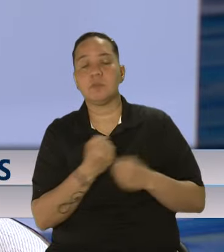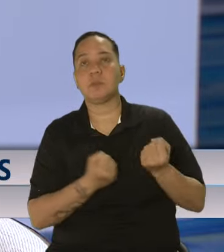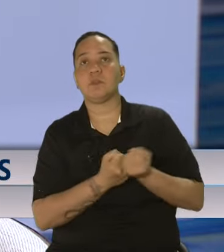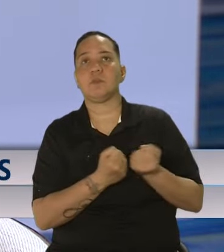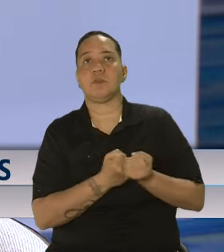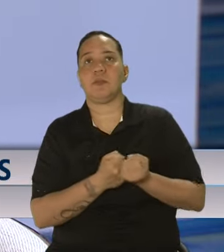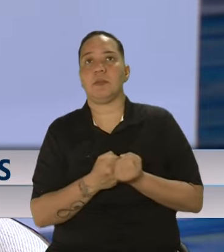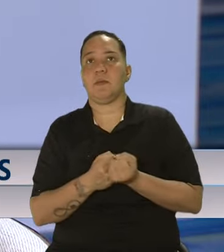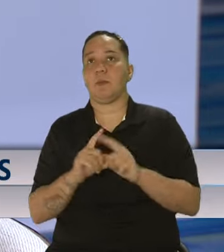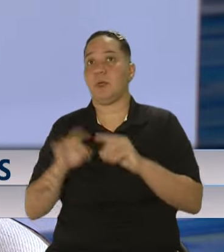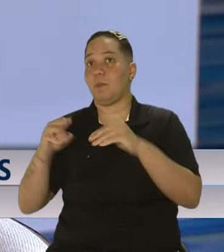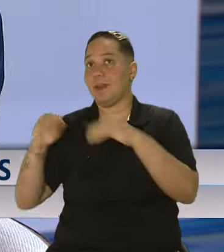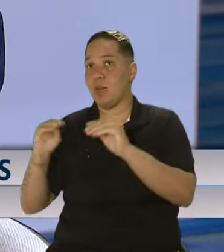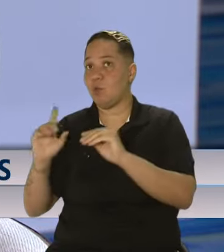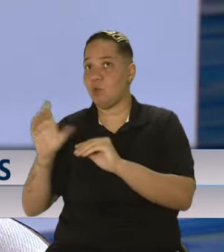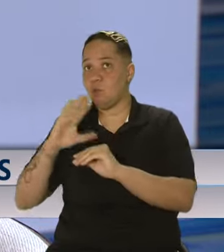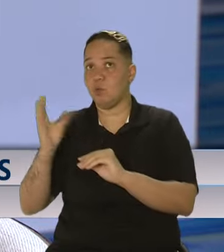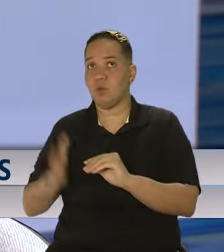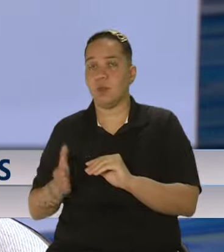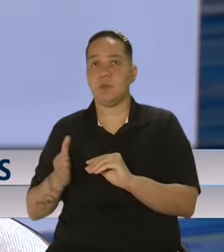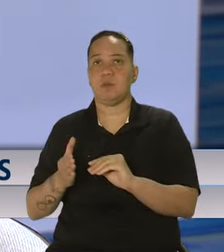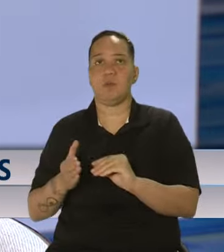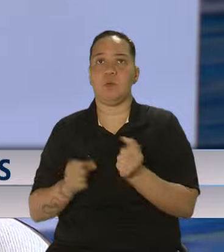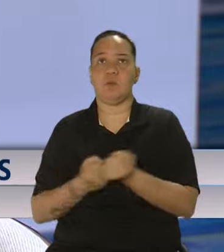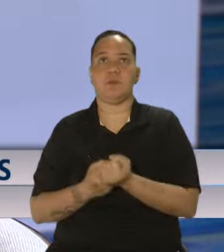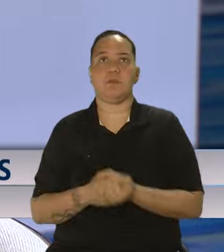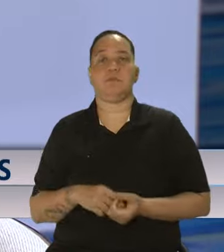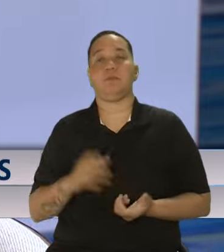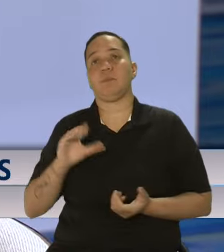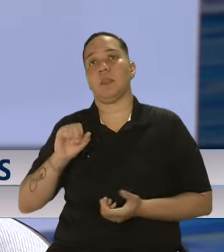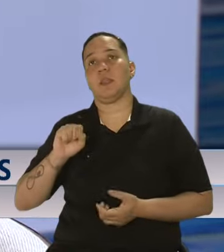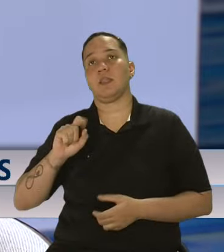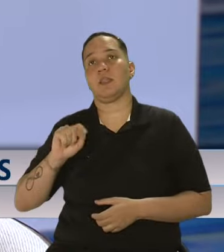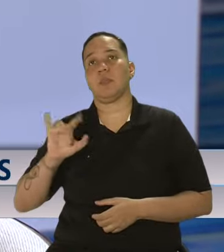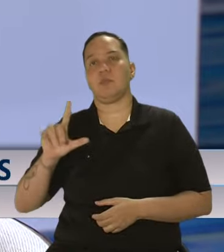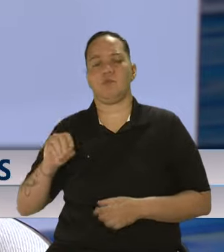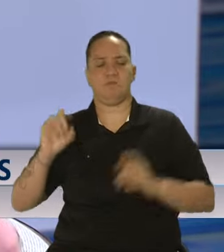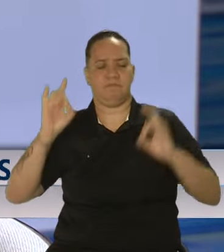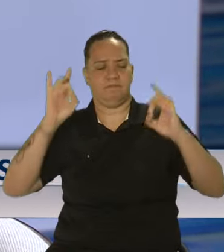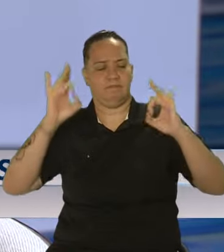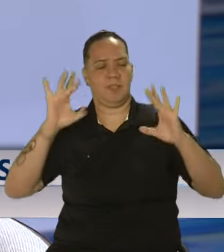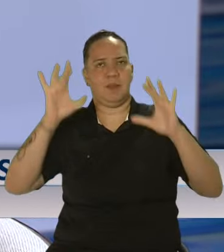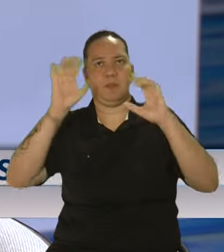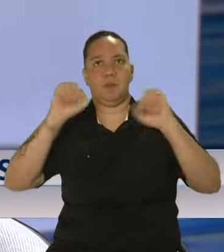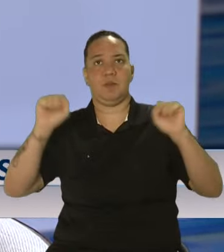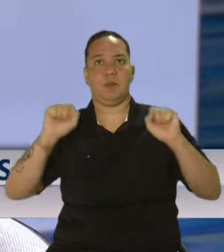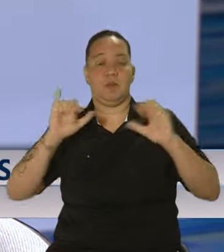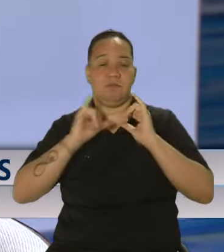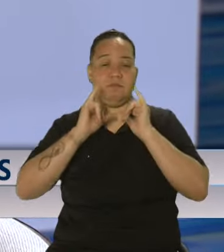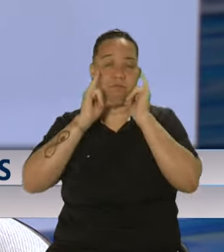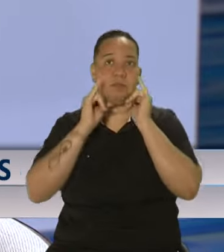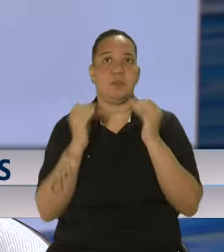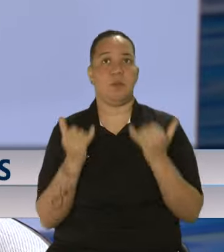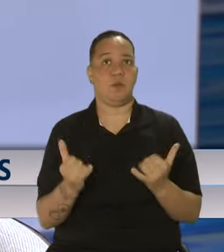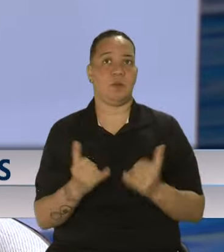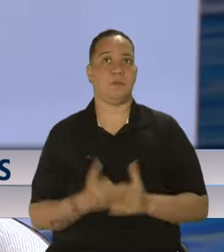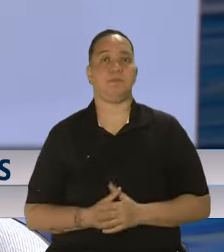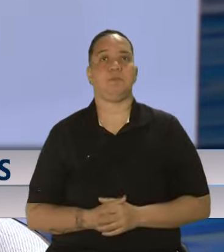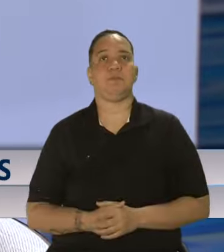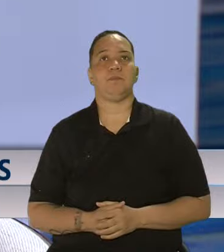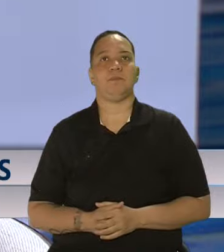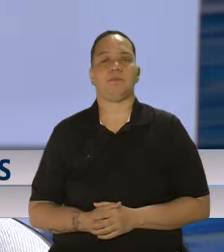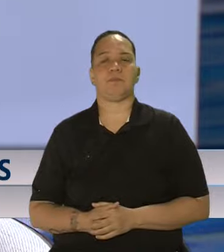nunca lo apoyó de hecho Castillo resultó ser eh un terrible presidente y está encarcelado en este momento verdad Así